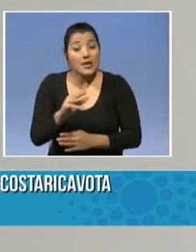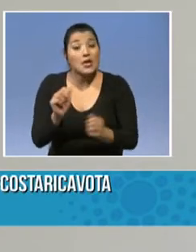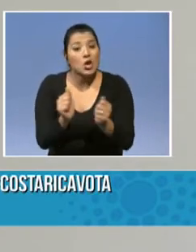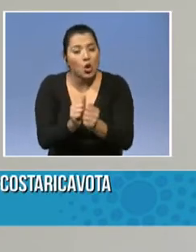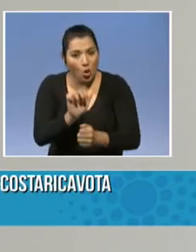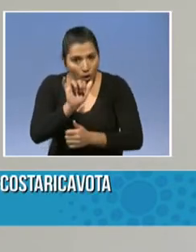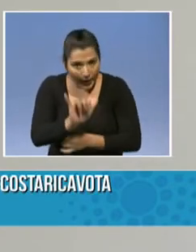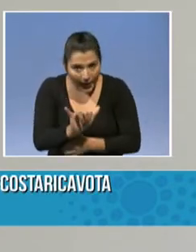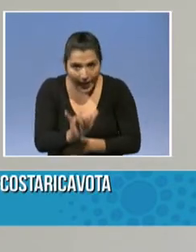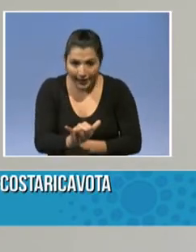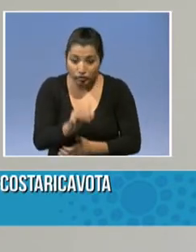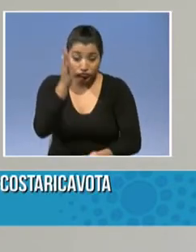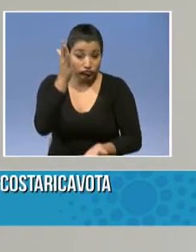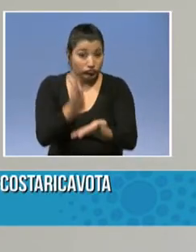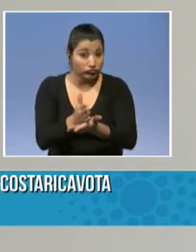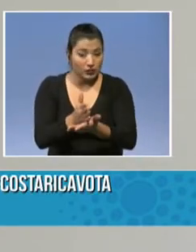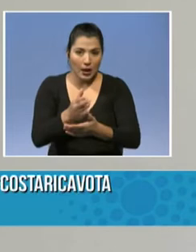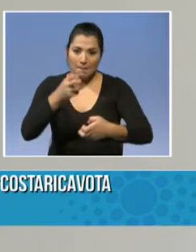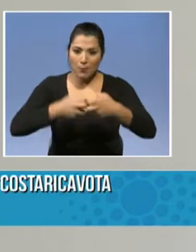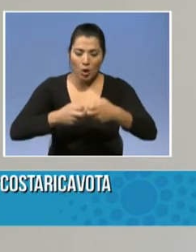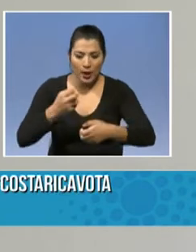zanja y acaba la discusión.